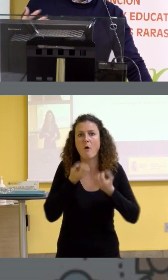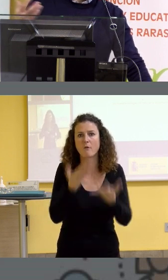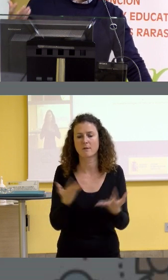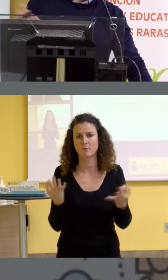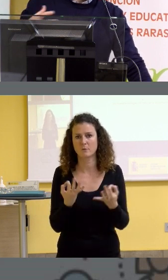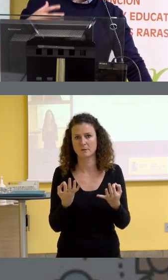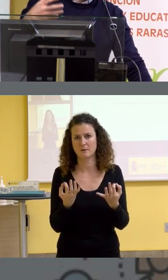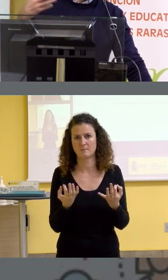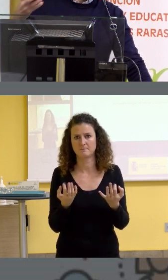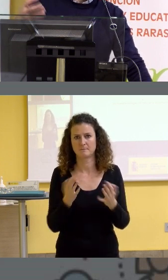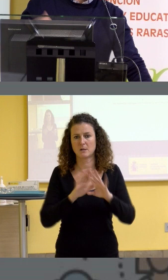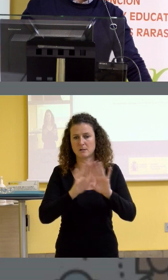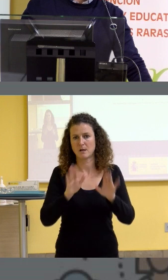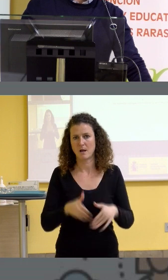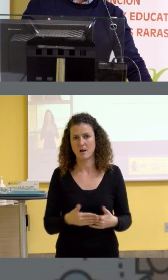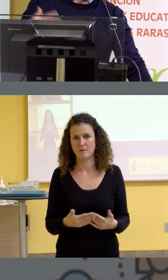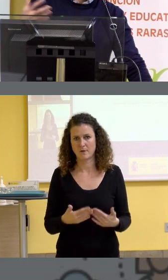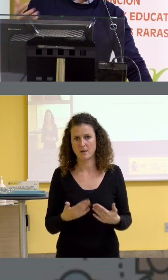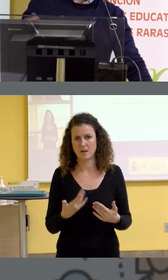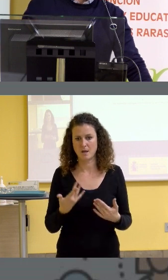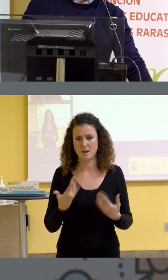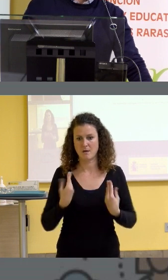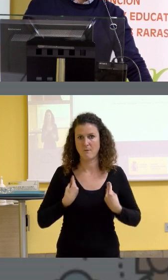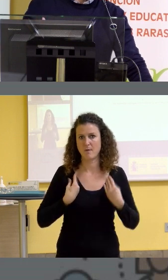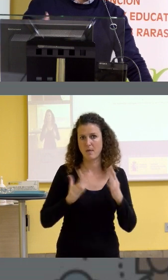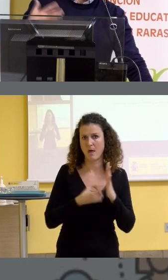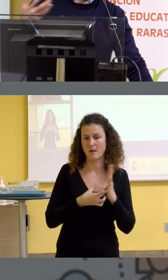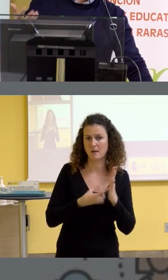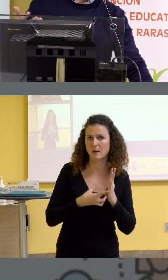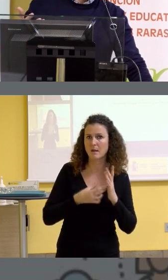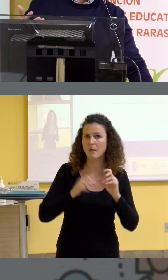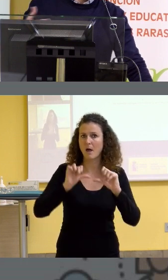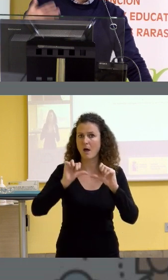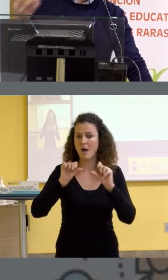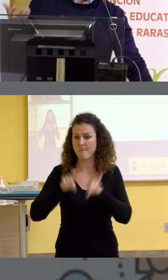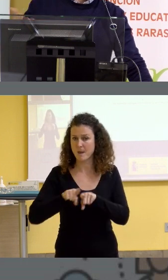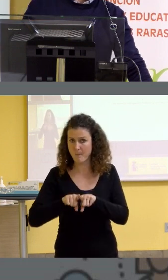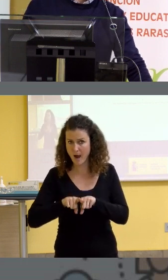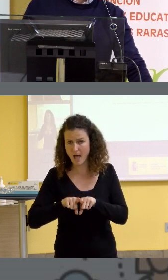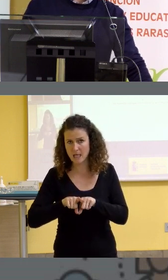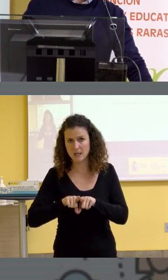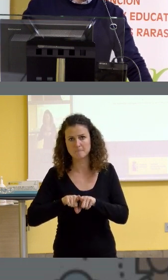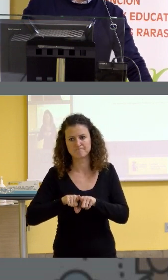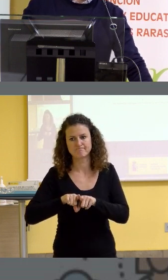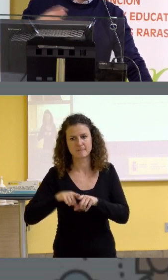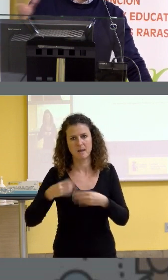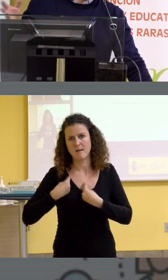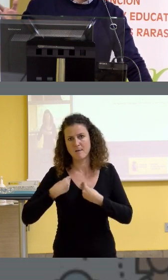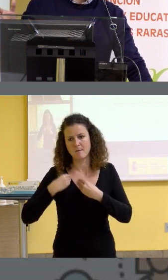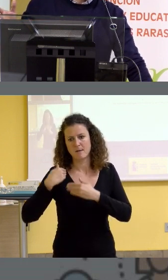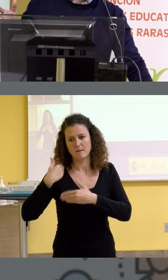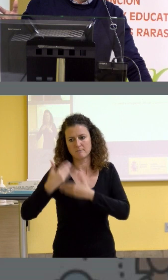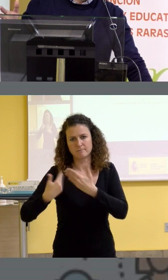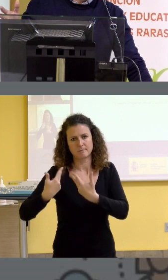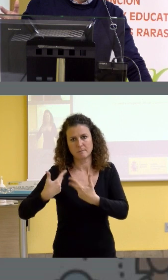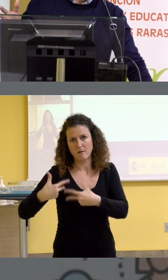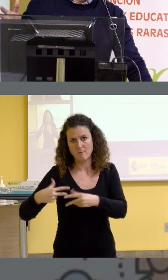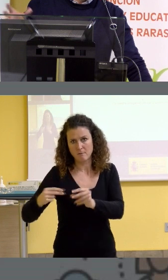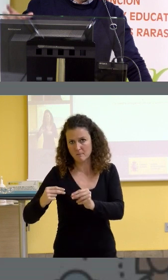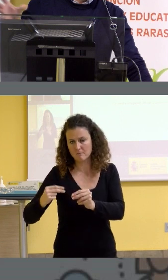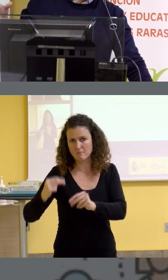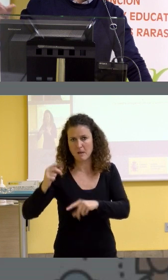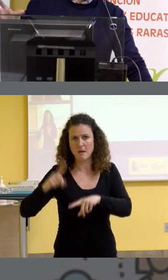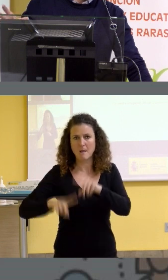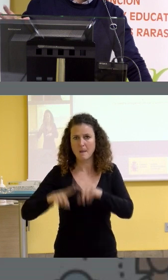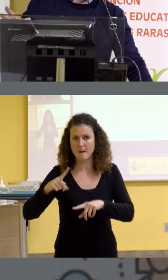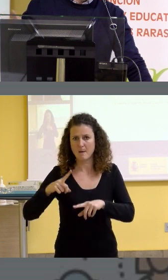Al final, posiblemente la calidad de vida de mi hermana y la forma en cómo su vida terminó dependió de muchas otras cosas, que